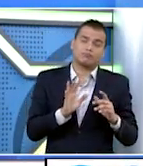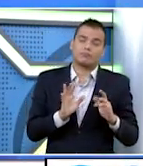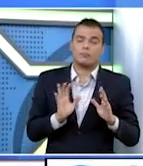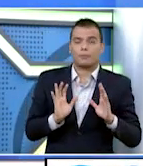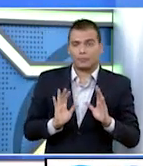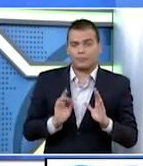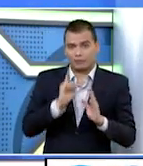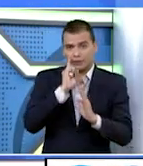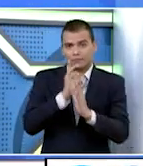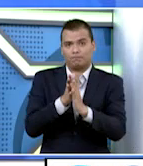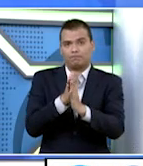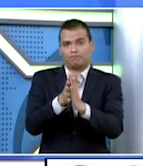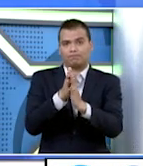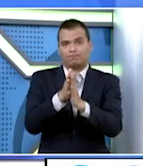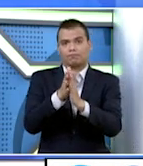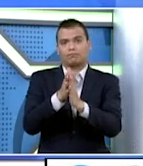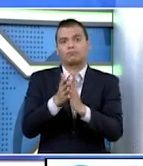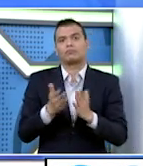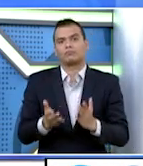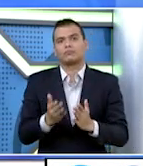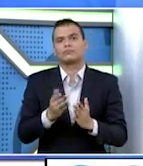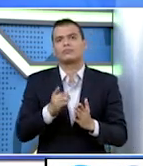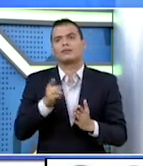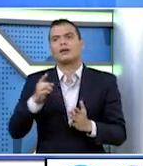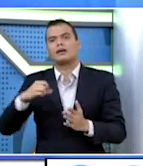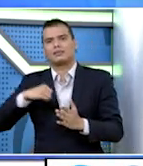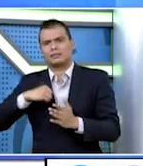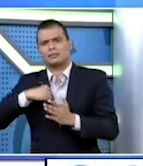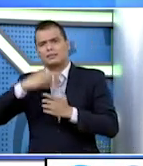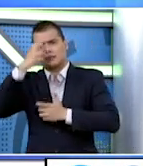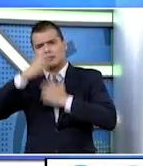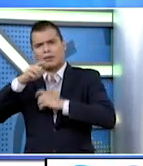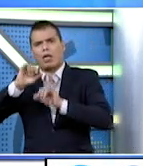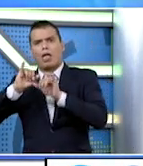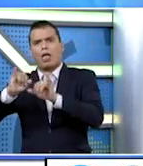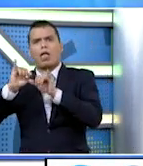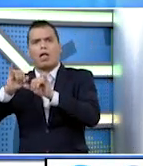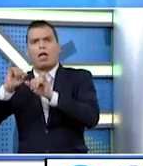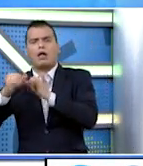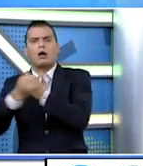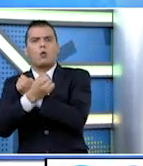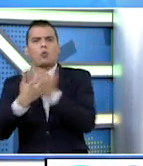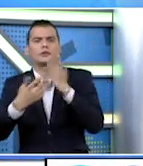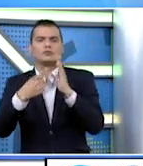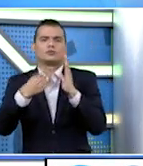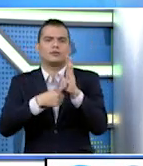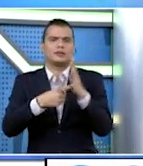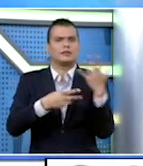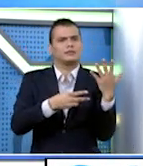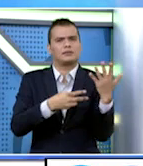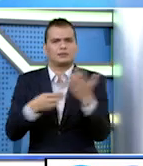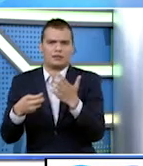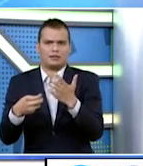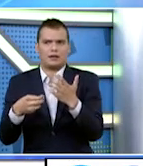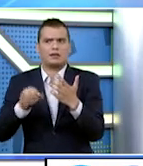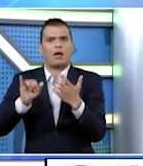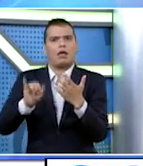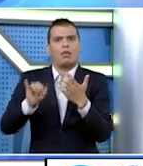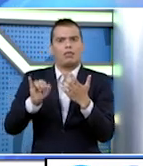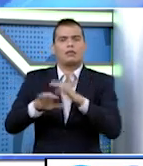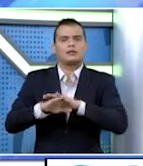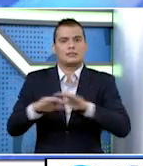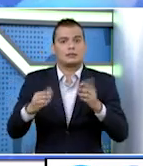Primero, teníamos un represamiento de pruebas de más de 1.700 hasta hace 3 o 4 días.